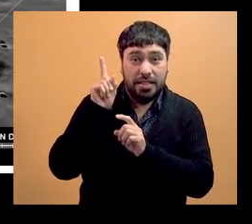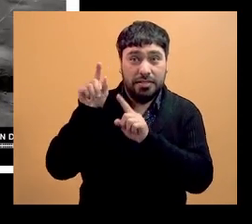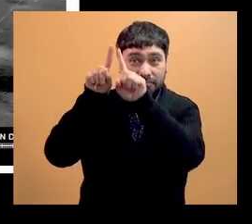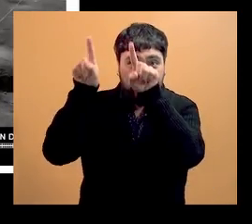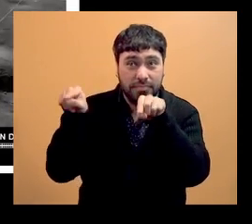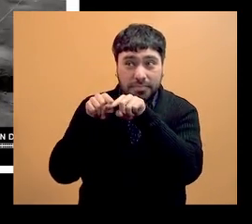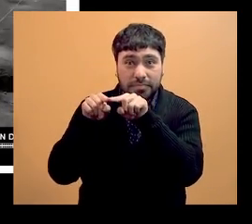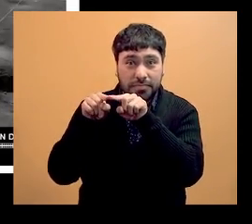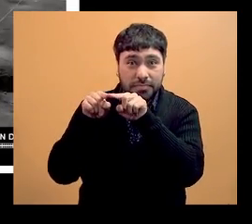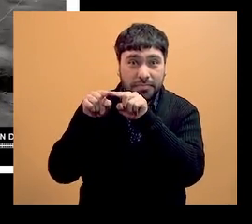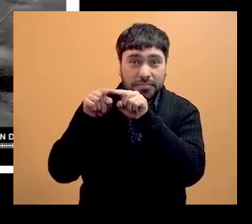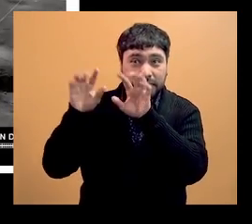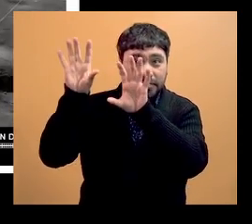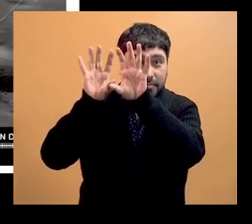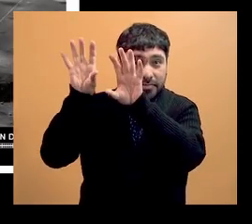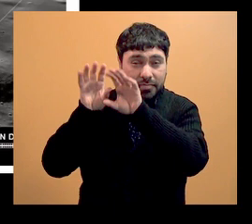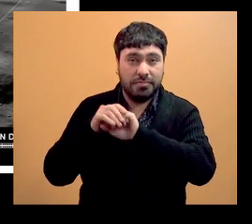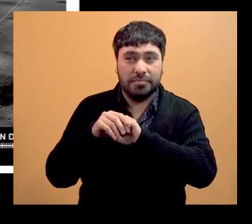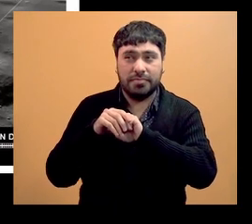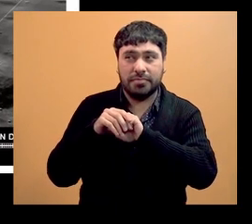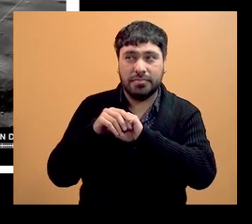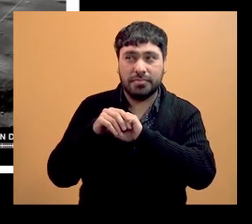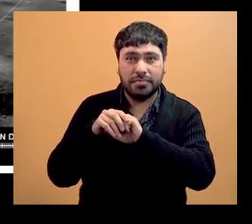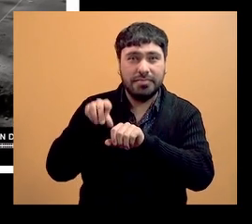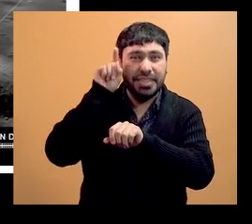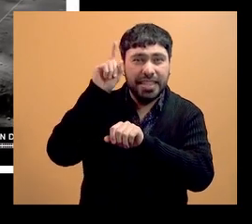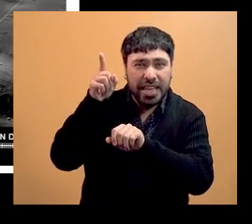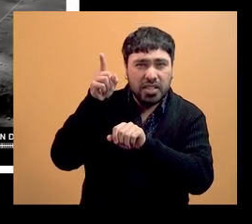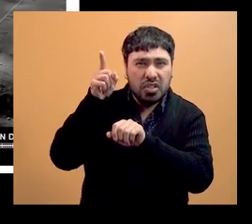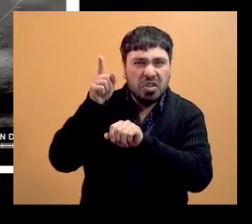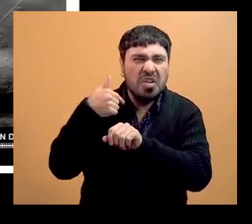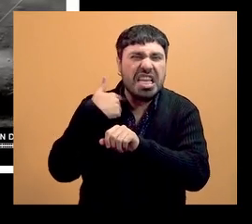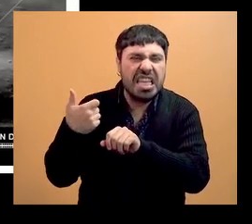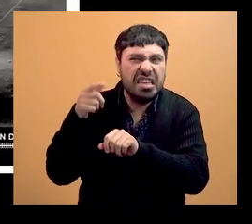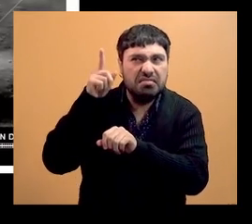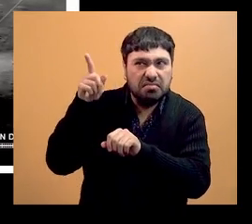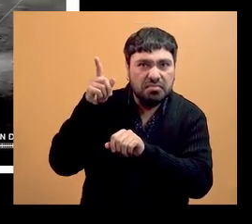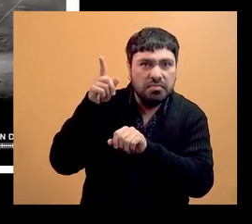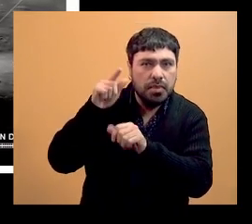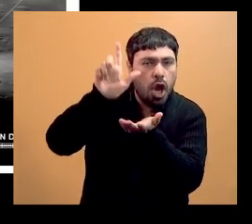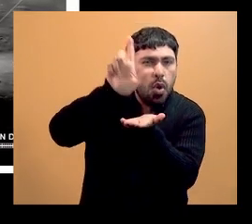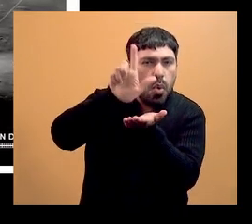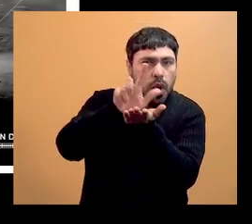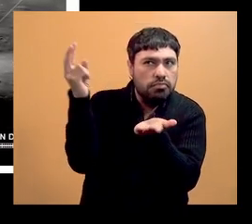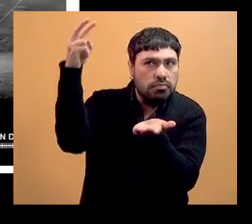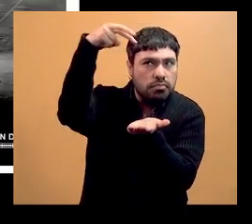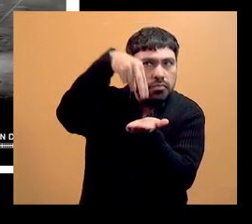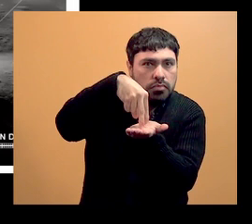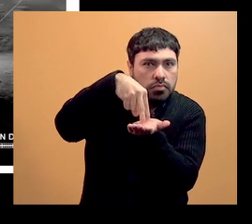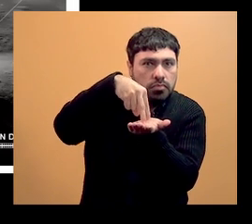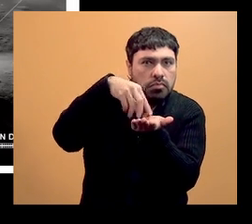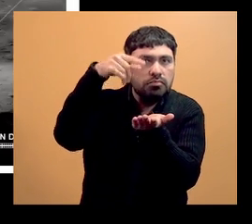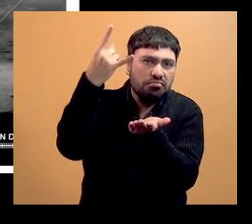derecha podemos ver lo que se conoce como landing profile o el perfil de aproximación de aterrizaje que debería tener